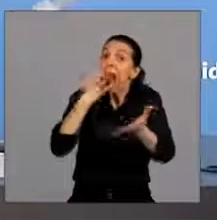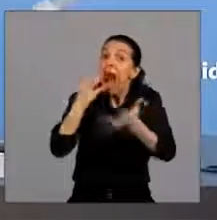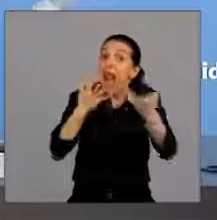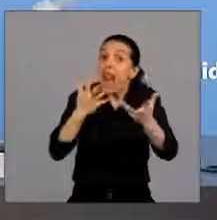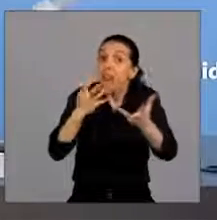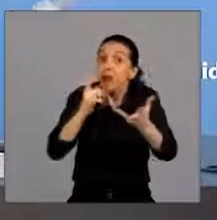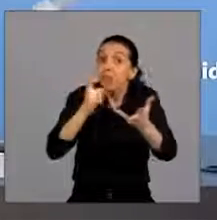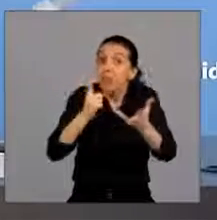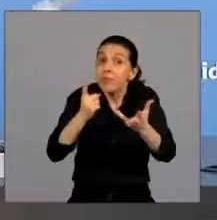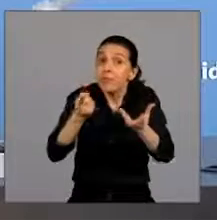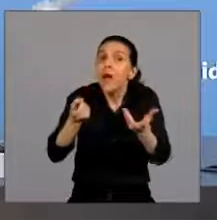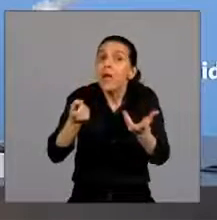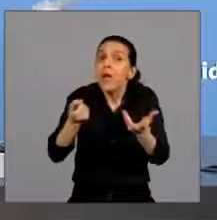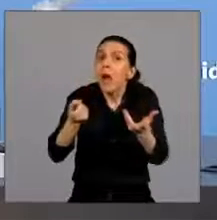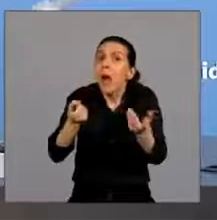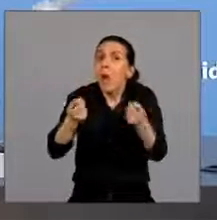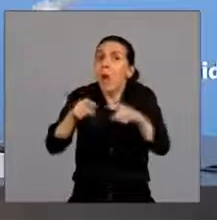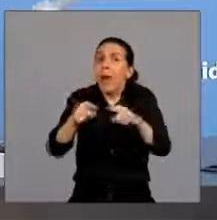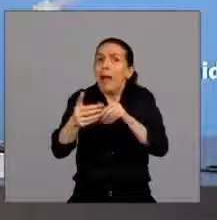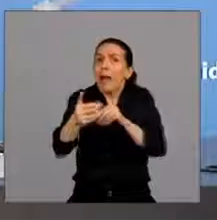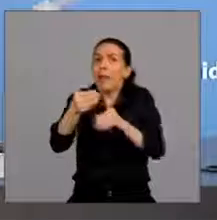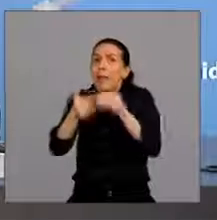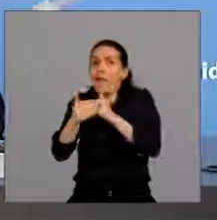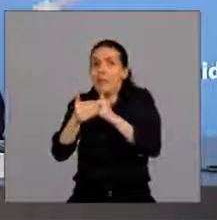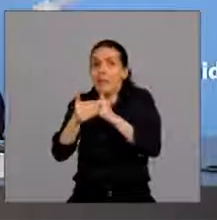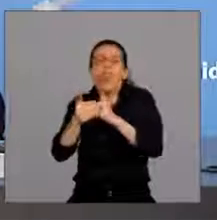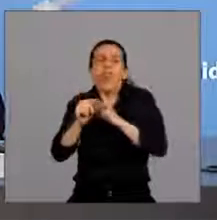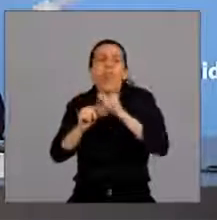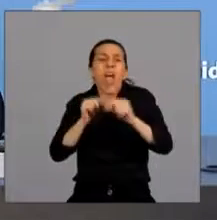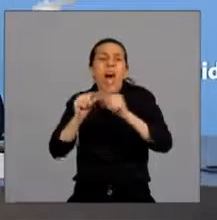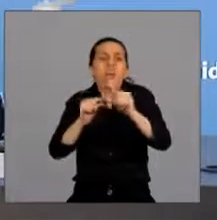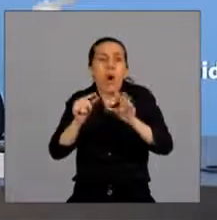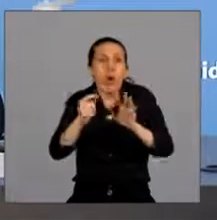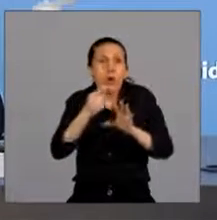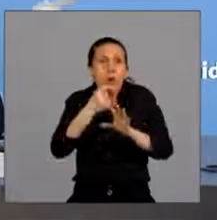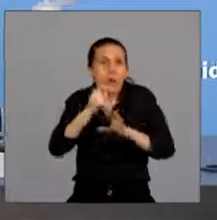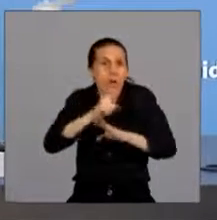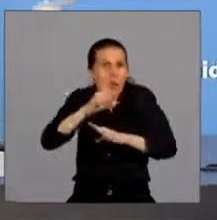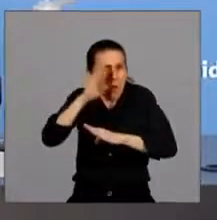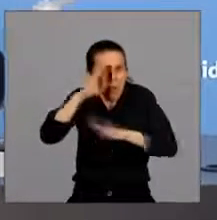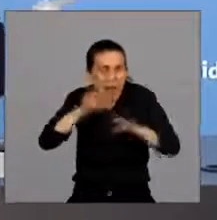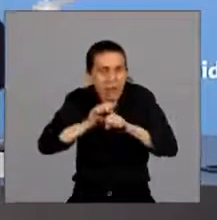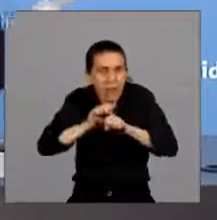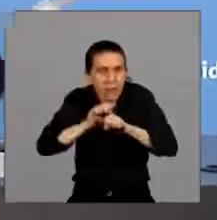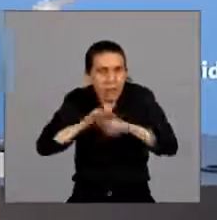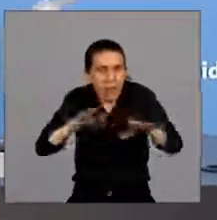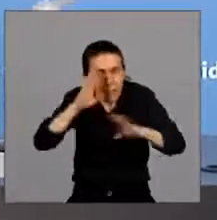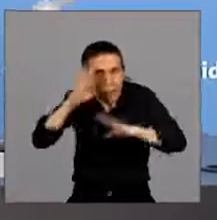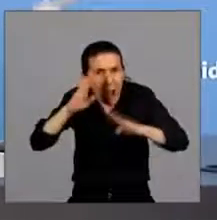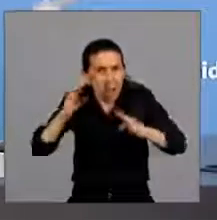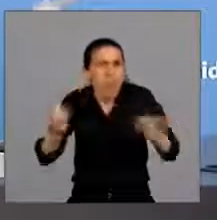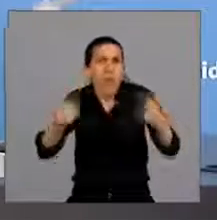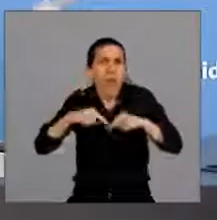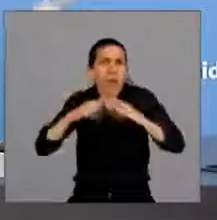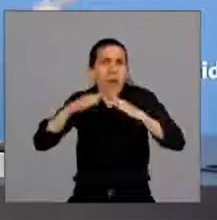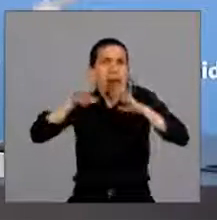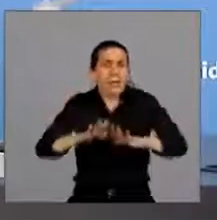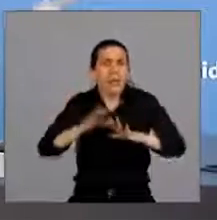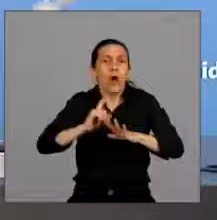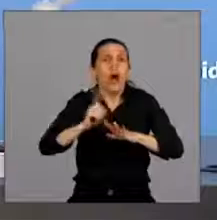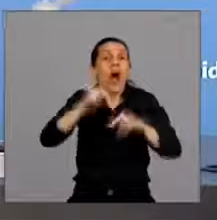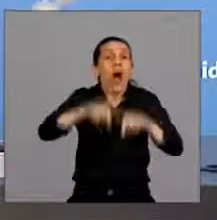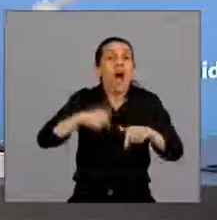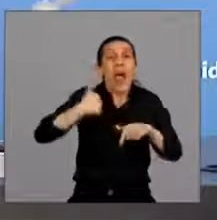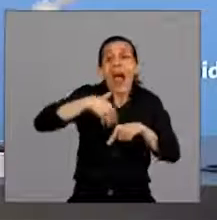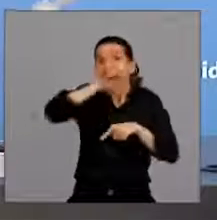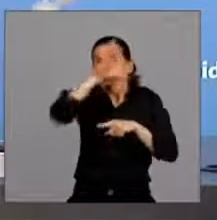notes que es tan grande la retracción. Entonces, vamos de a poco viendo cómo, cómo evolucionamos. Ya ahora tenemos al 85% del